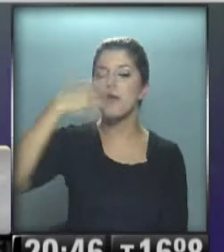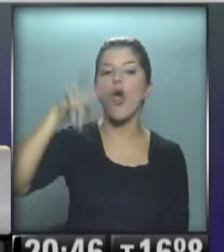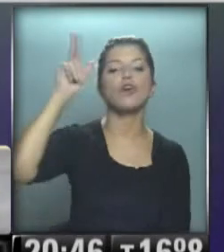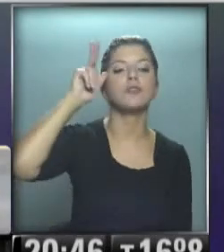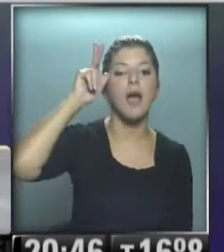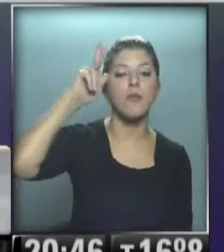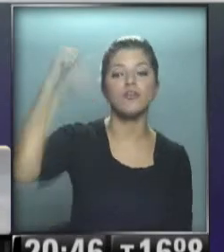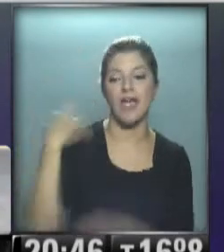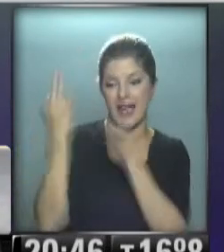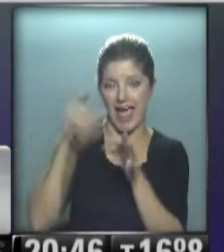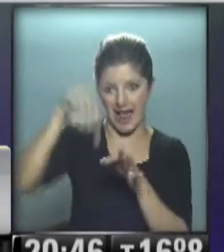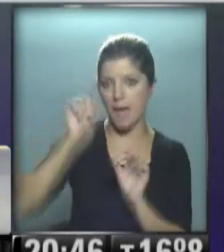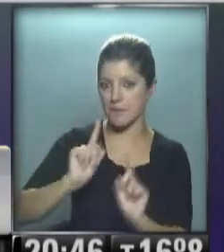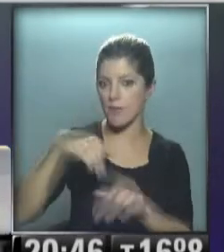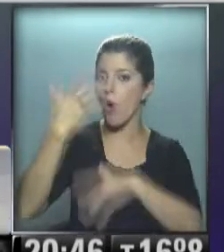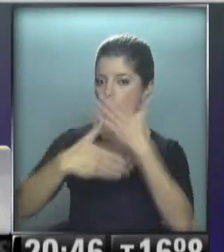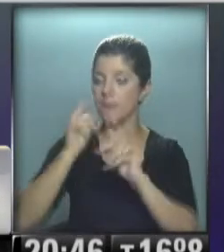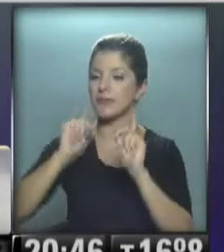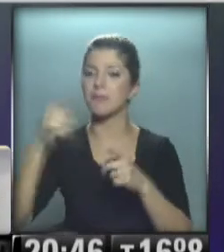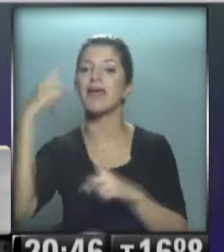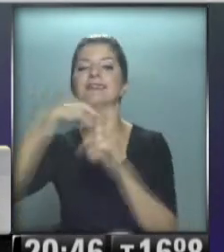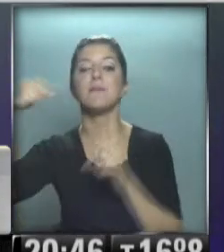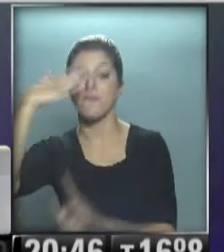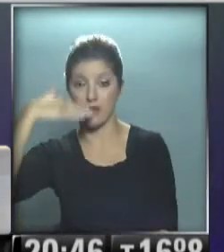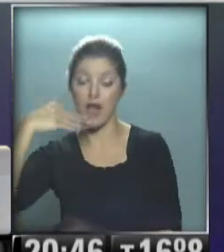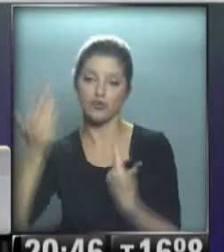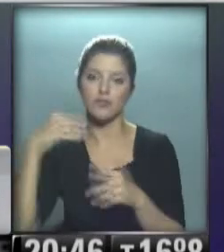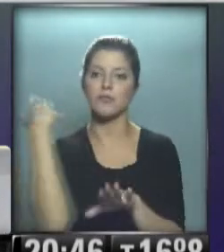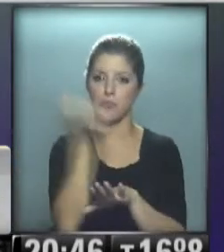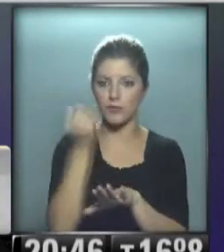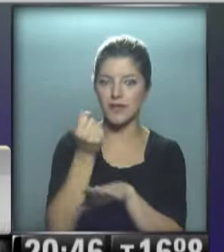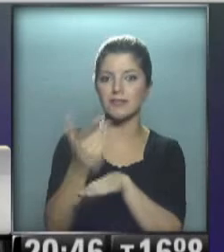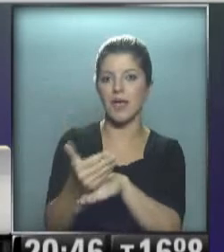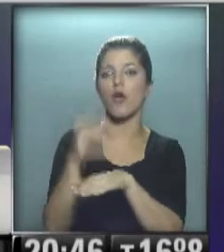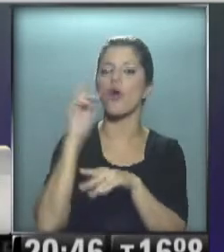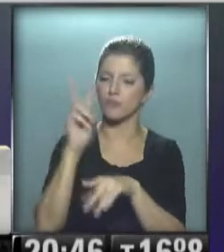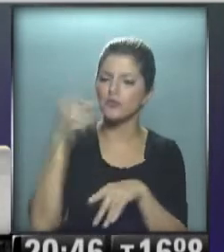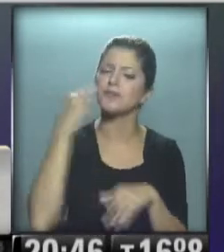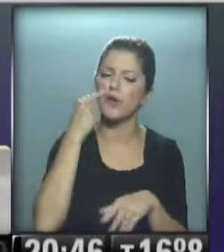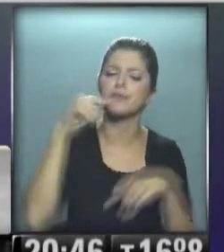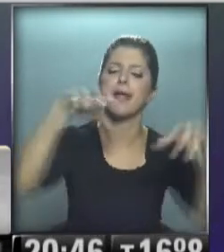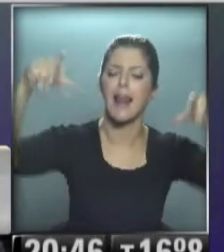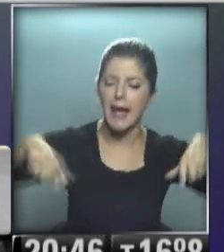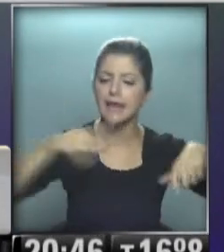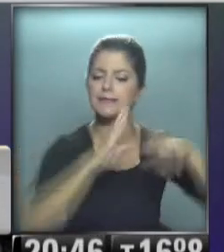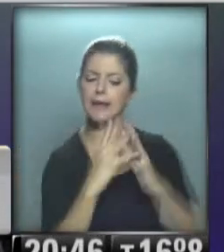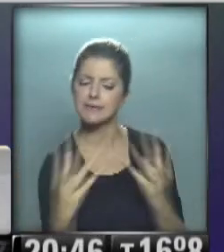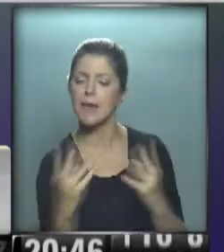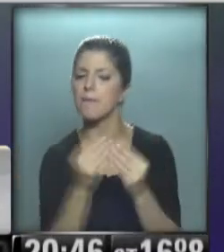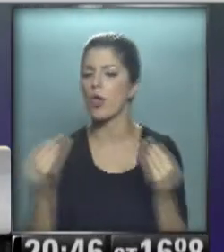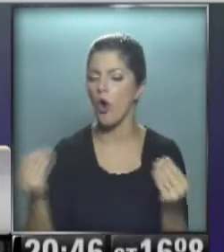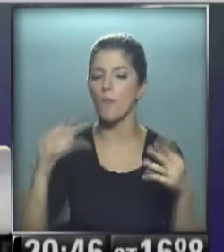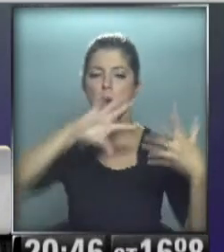también semifinales. Así que hay que tener en cuenta todos los antecedentes del campo de juego, cómo va a estar el césped, cómo está el